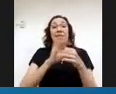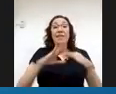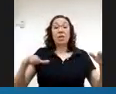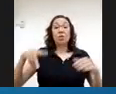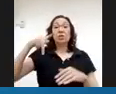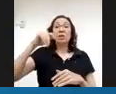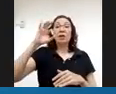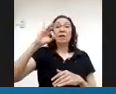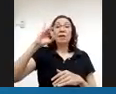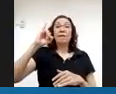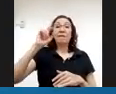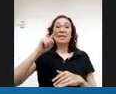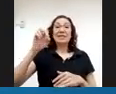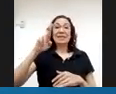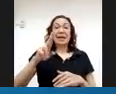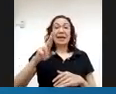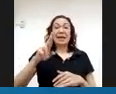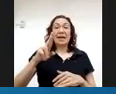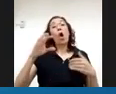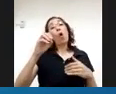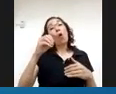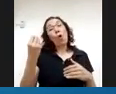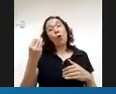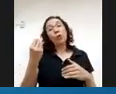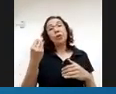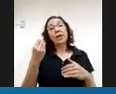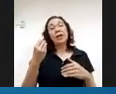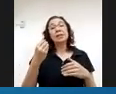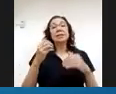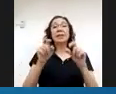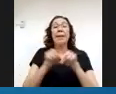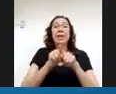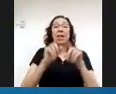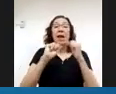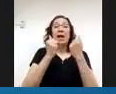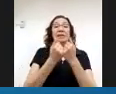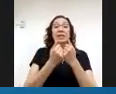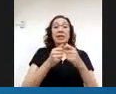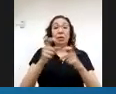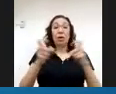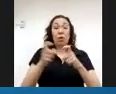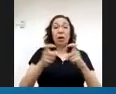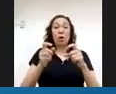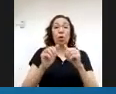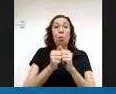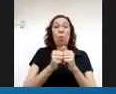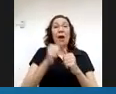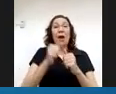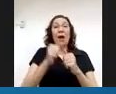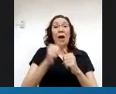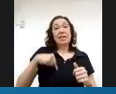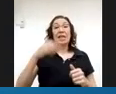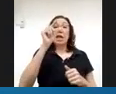Pfizer. Hay otras agencias reguladoras, como la Agencia de Argentina, de Chile